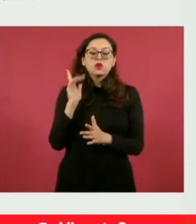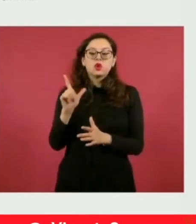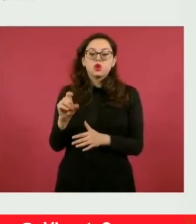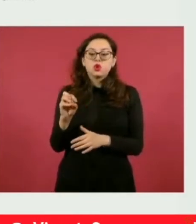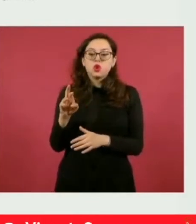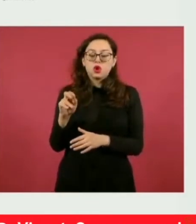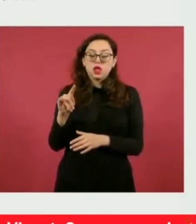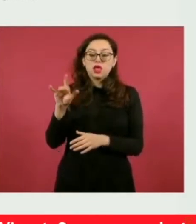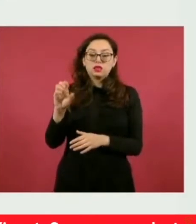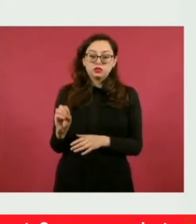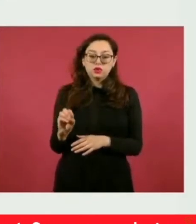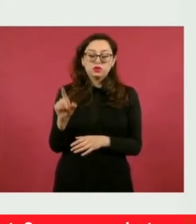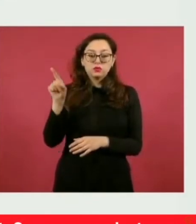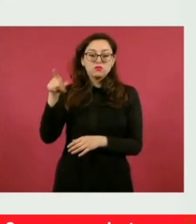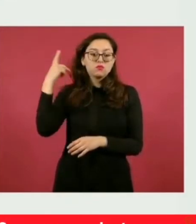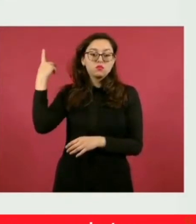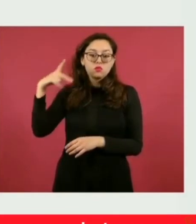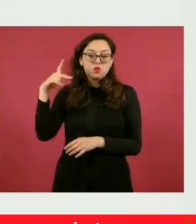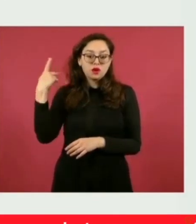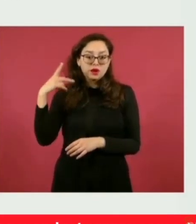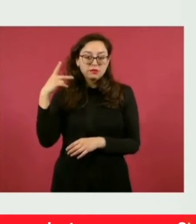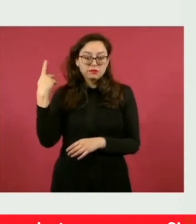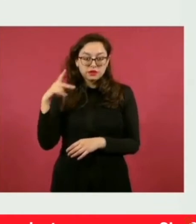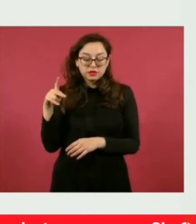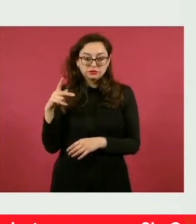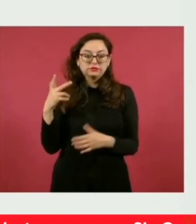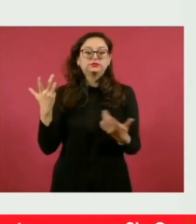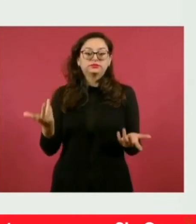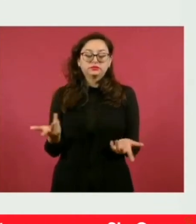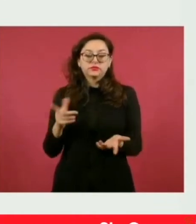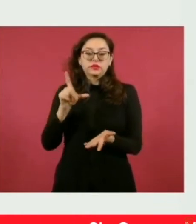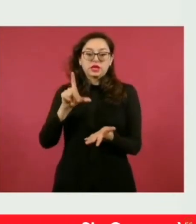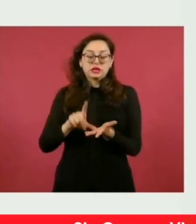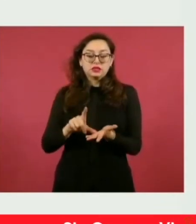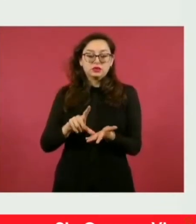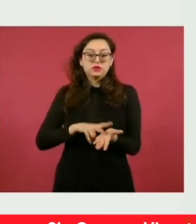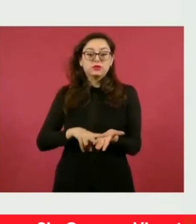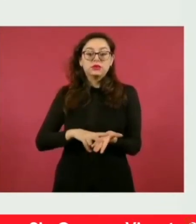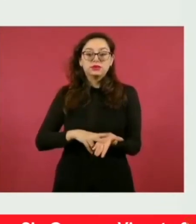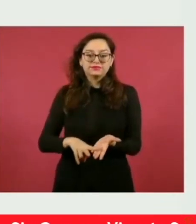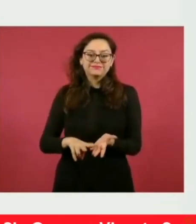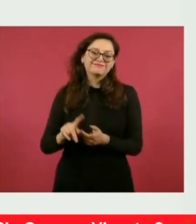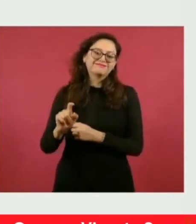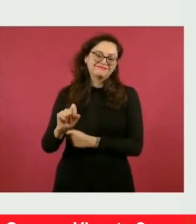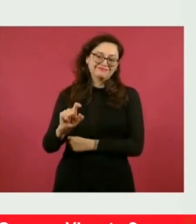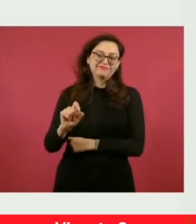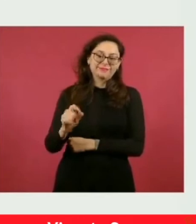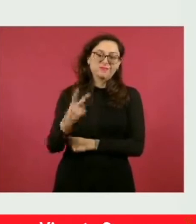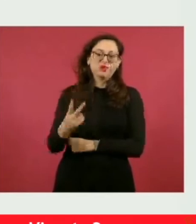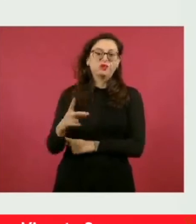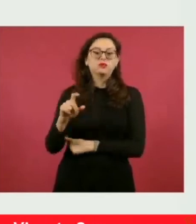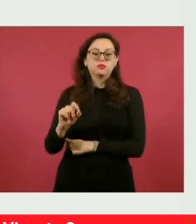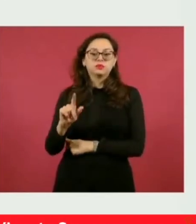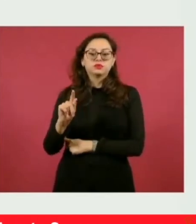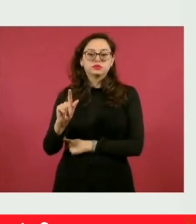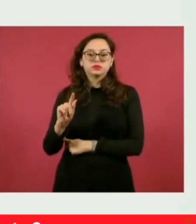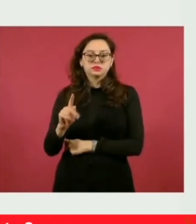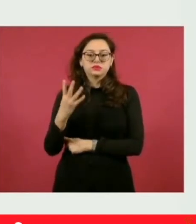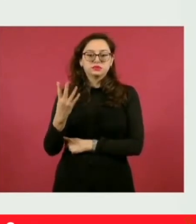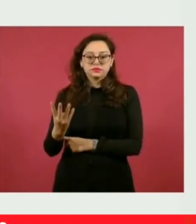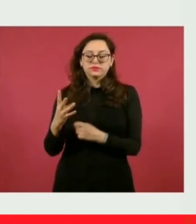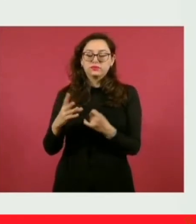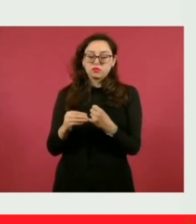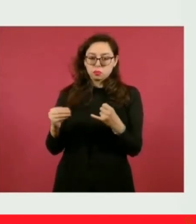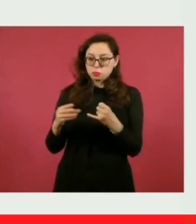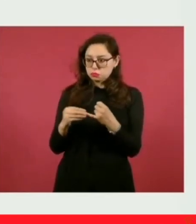Loreto en la capital del estado de Puebla, con el precio promedio por litro en 22 pesos con 74 centavos. Como pueden ver,